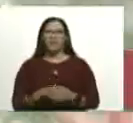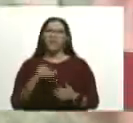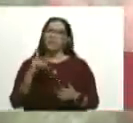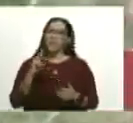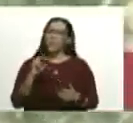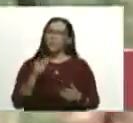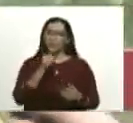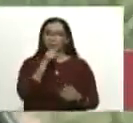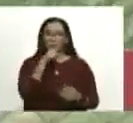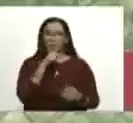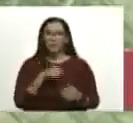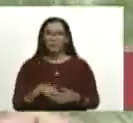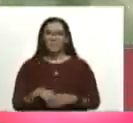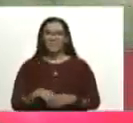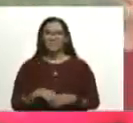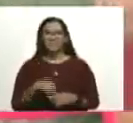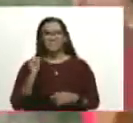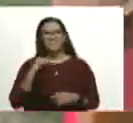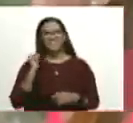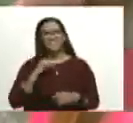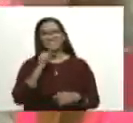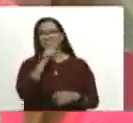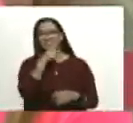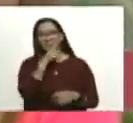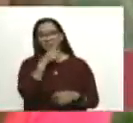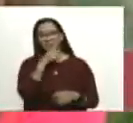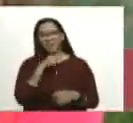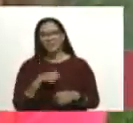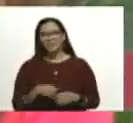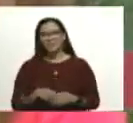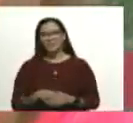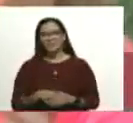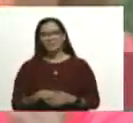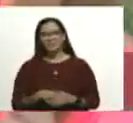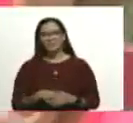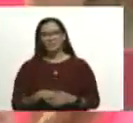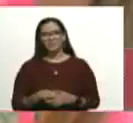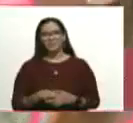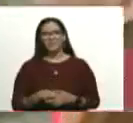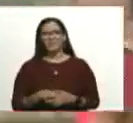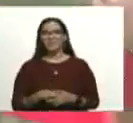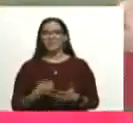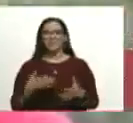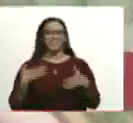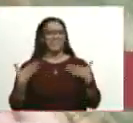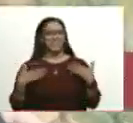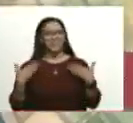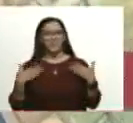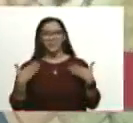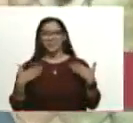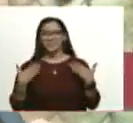eres el abuelo de Zion. Sí, sí, soy el abuelo. Y es una gran satisfacción